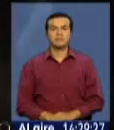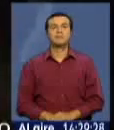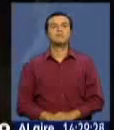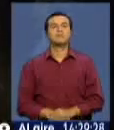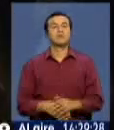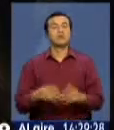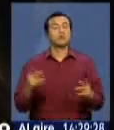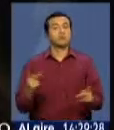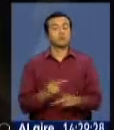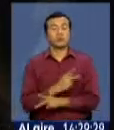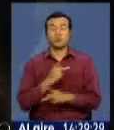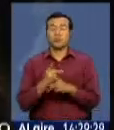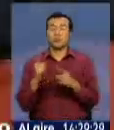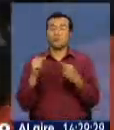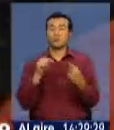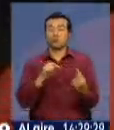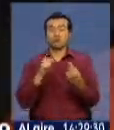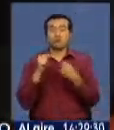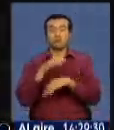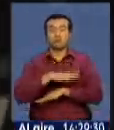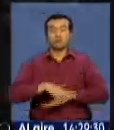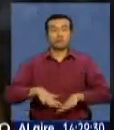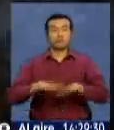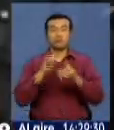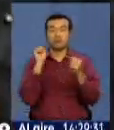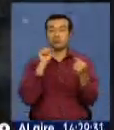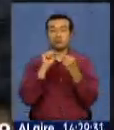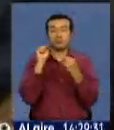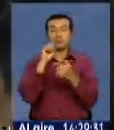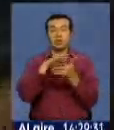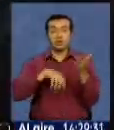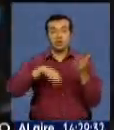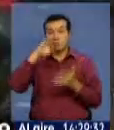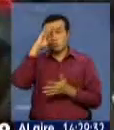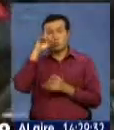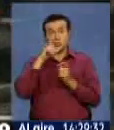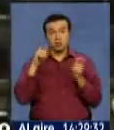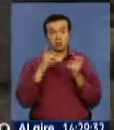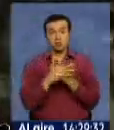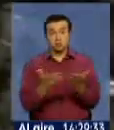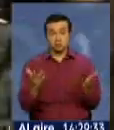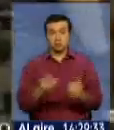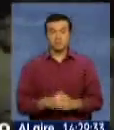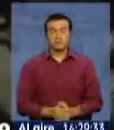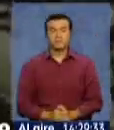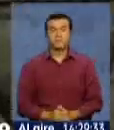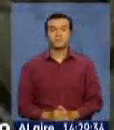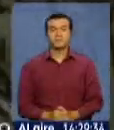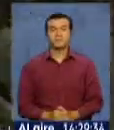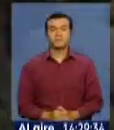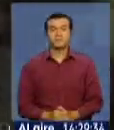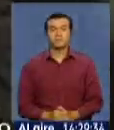Máxima tensión en Cataluña, crispación en la calle y enfrentamientos entre policía y manifestantes.